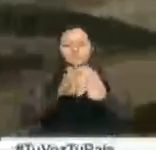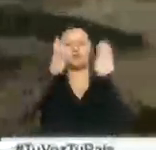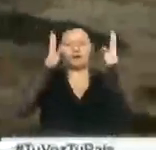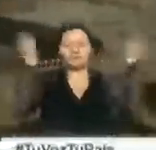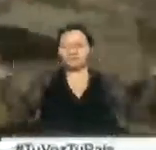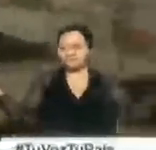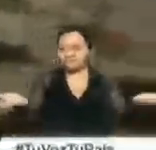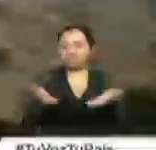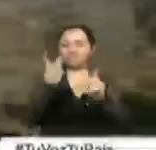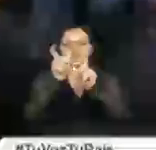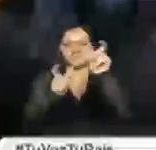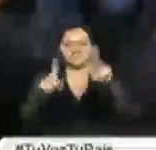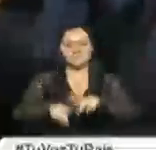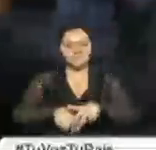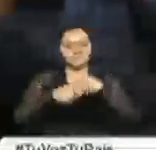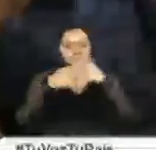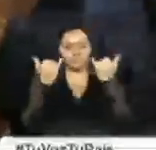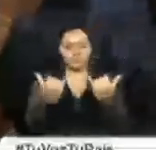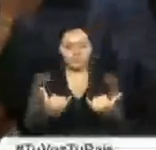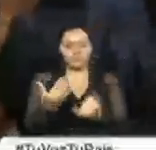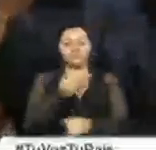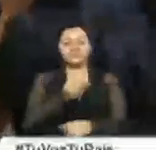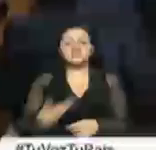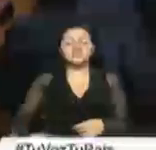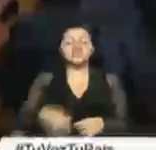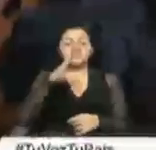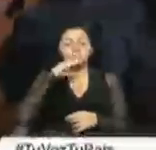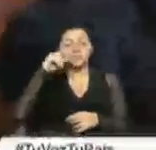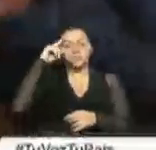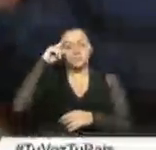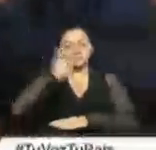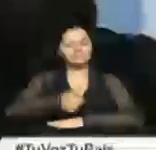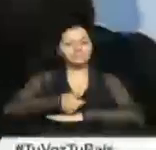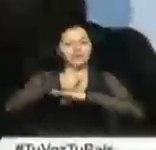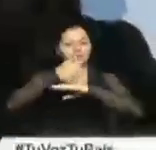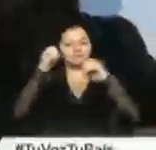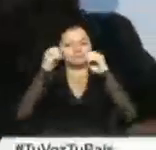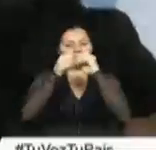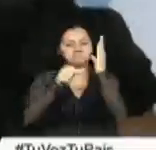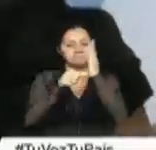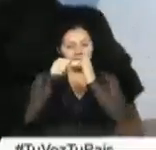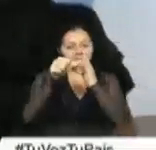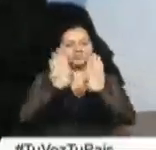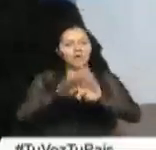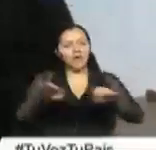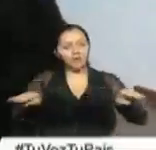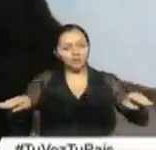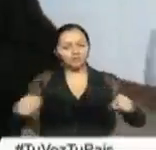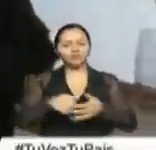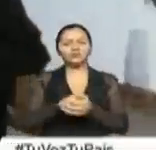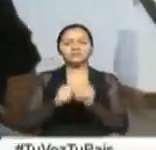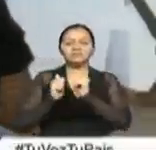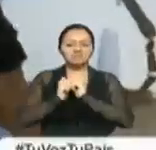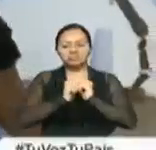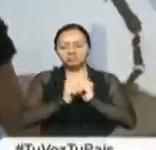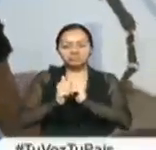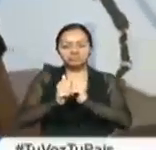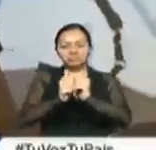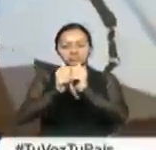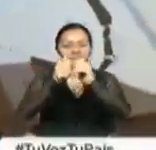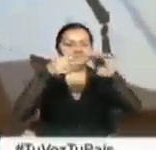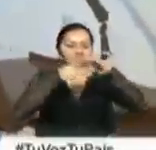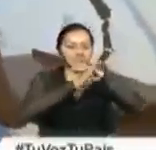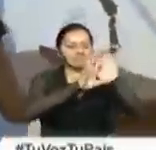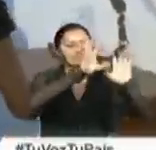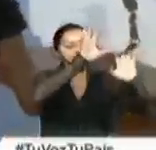a la ciudadanía. El presidente Rafael Correa, autoridades de Estado y estudiantes recorrieron el repositorio mientras una